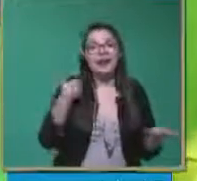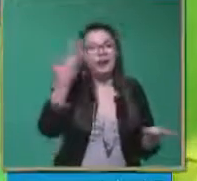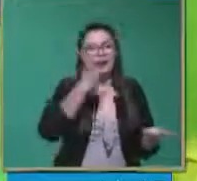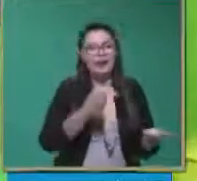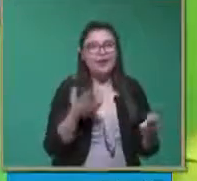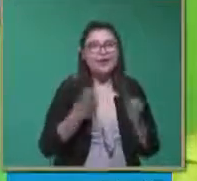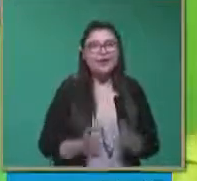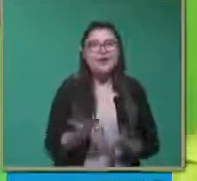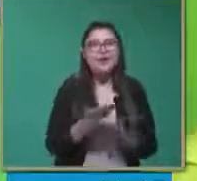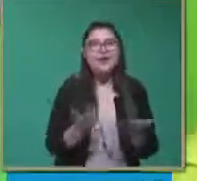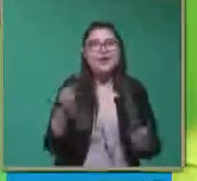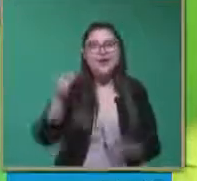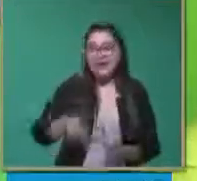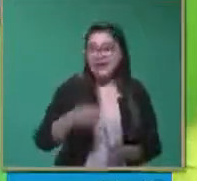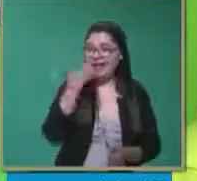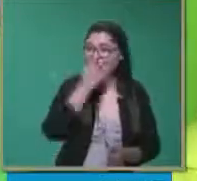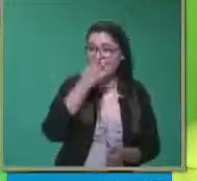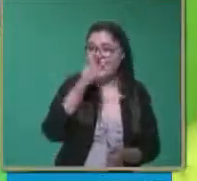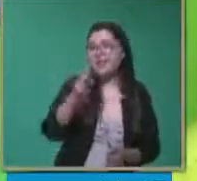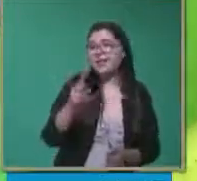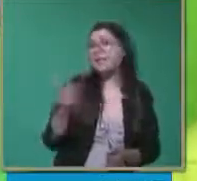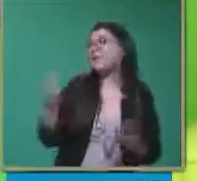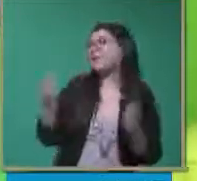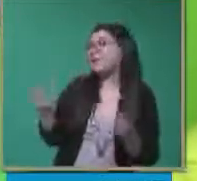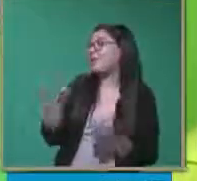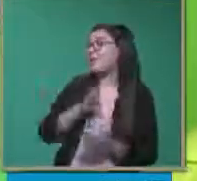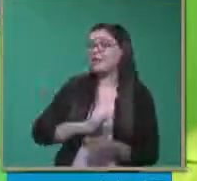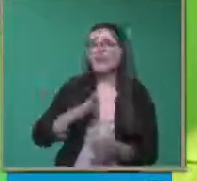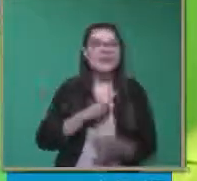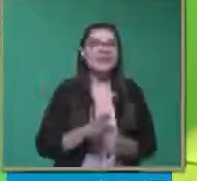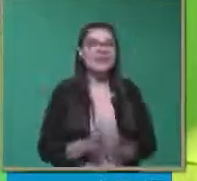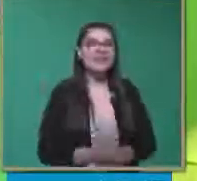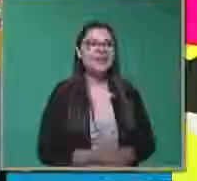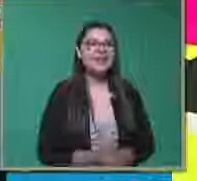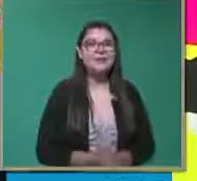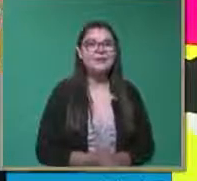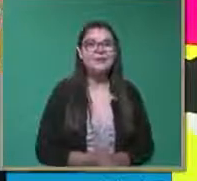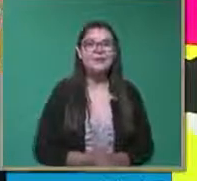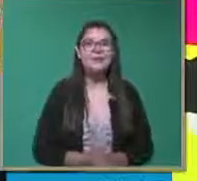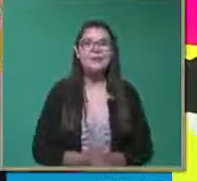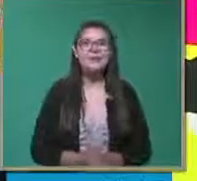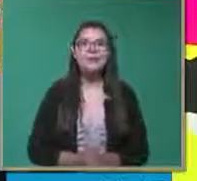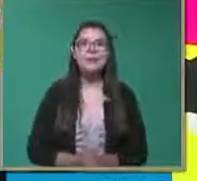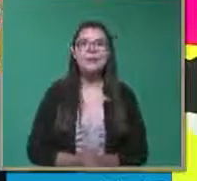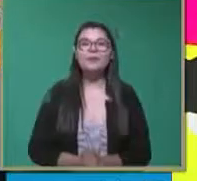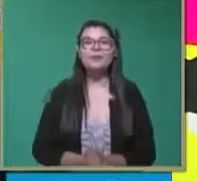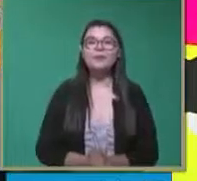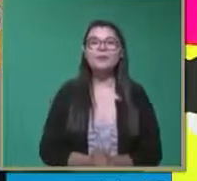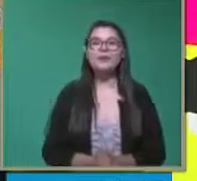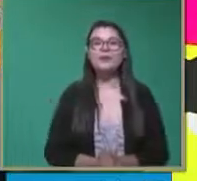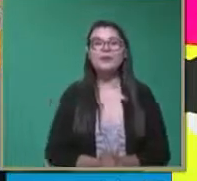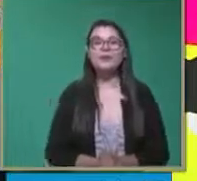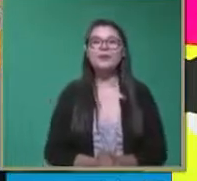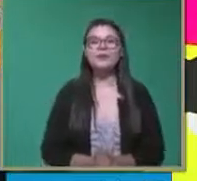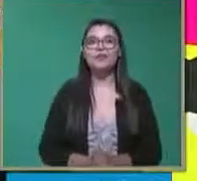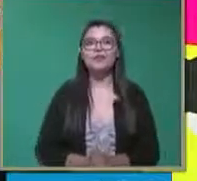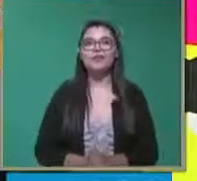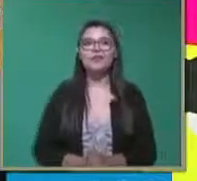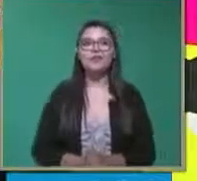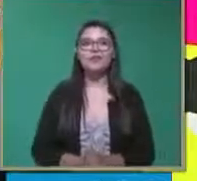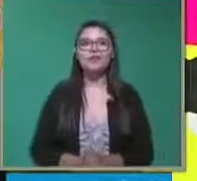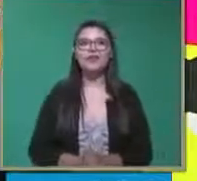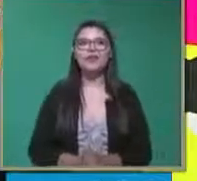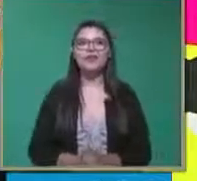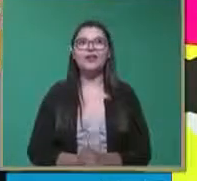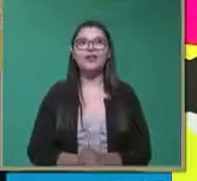TV. Bienvenido, gracias, y felicidades. Felicidades, güey. Ay, muchísimas gracias, ¿eh? Y bueno, pues comenzamos, ¿no? Claro que sí, pero